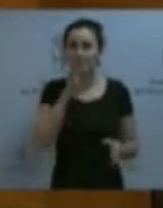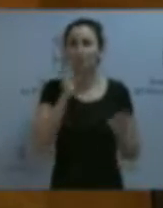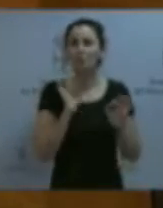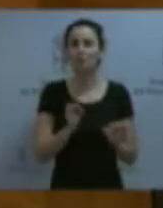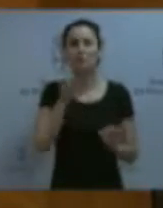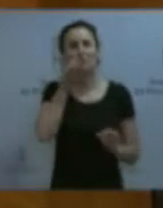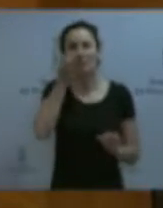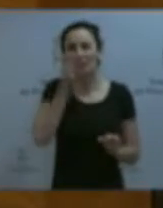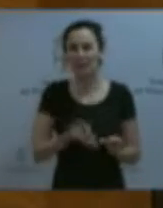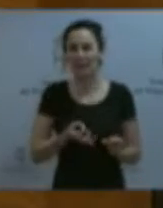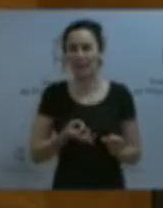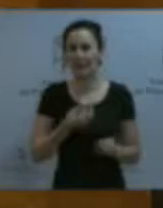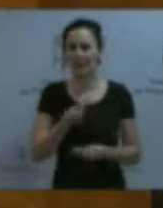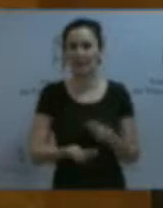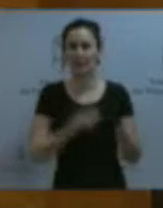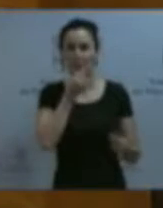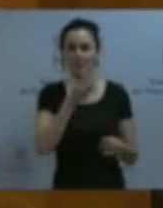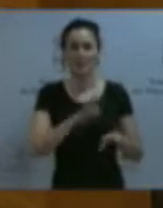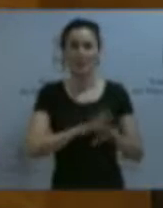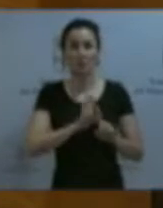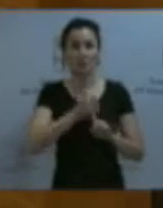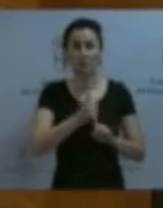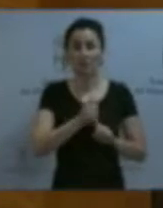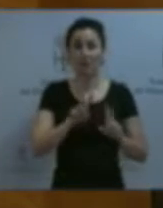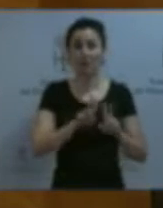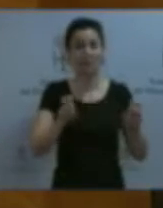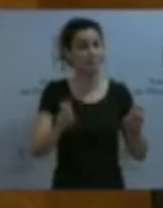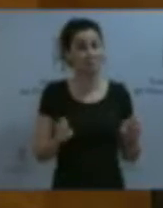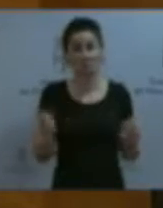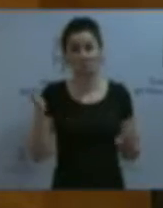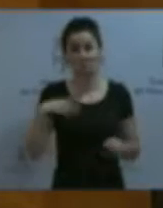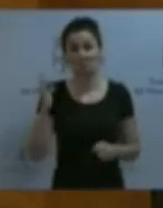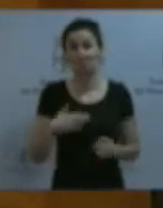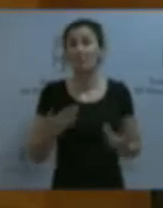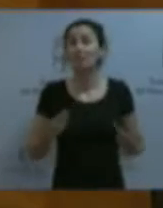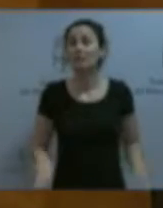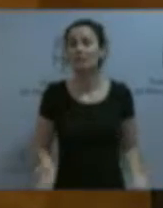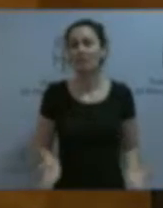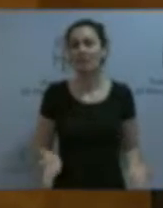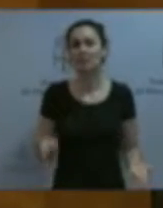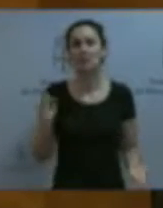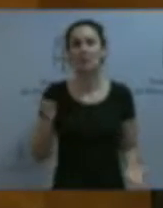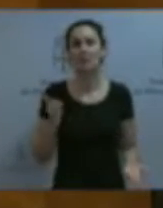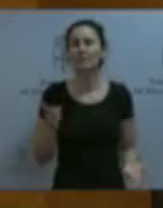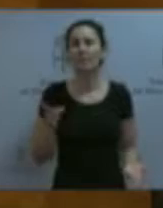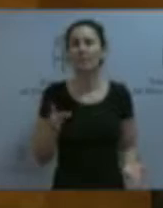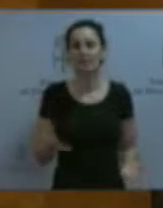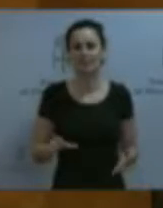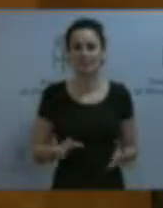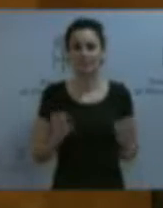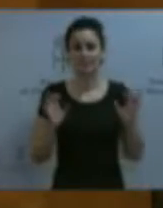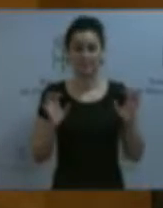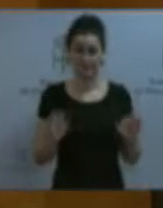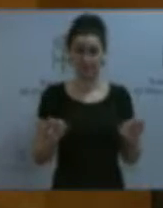estructural de aumentar la capacidad de resolución del sistema, sino más bien de derivar,